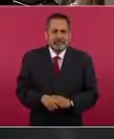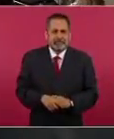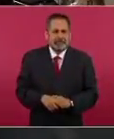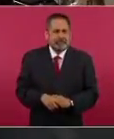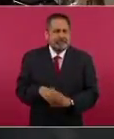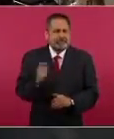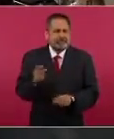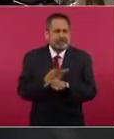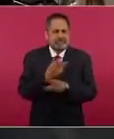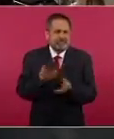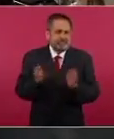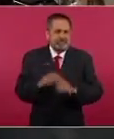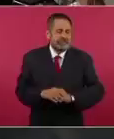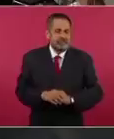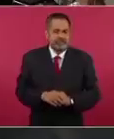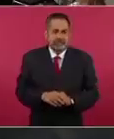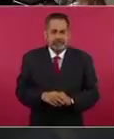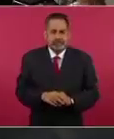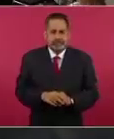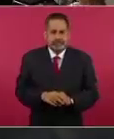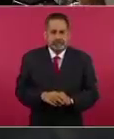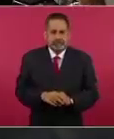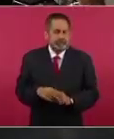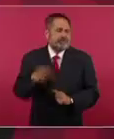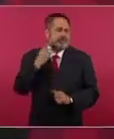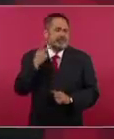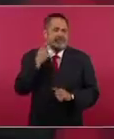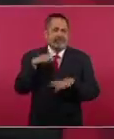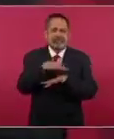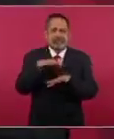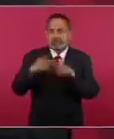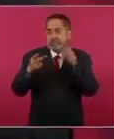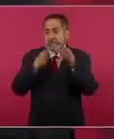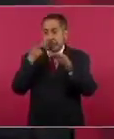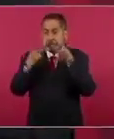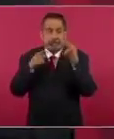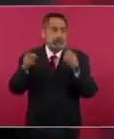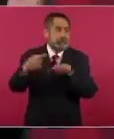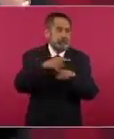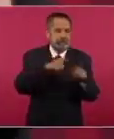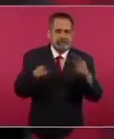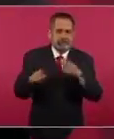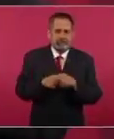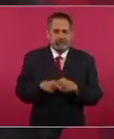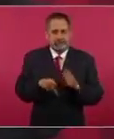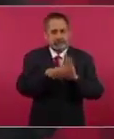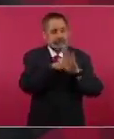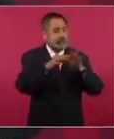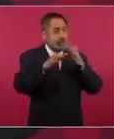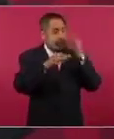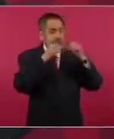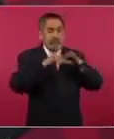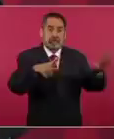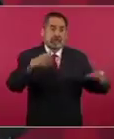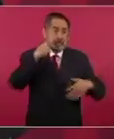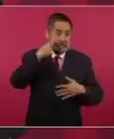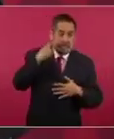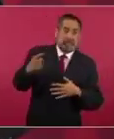Más que la politiquería, las ocho columnas en Reforma